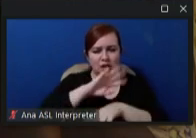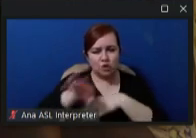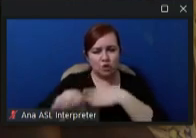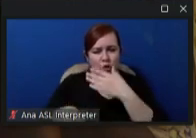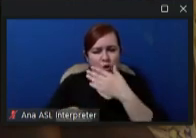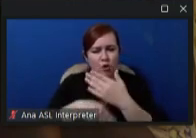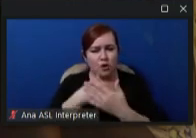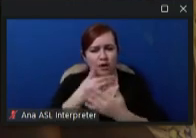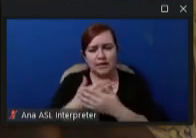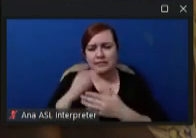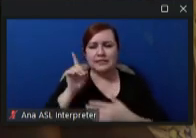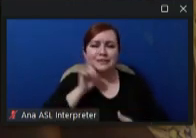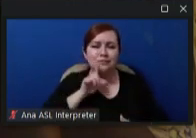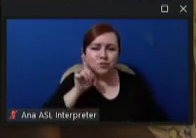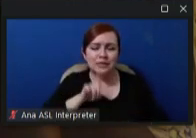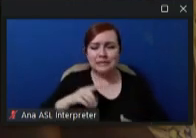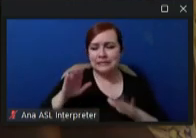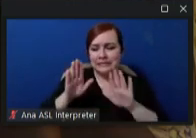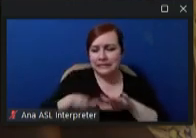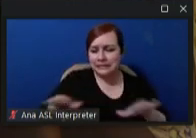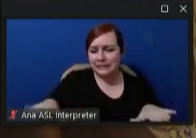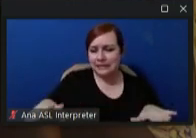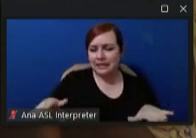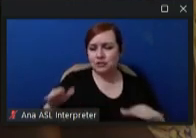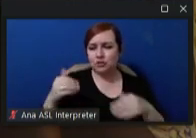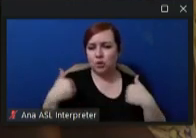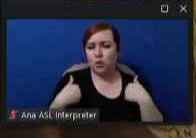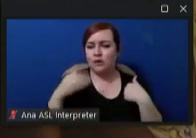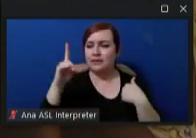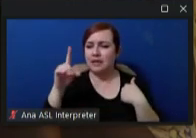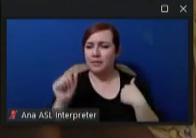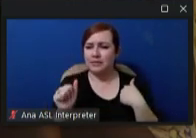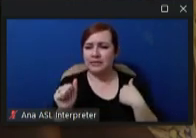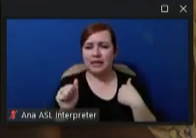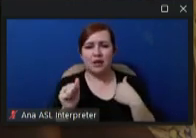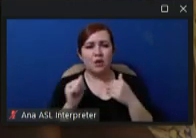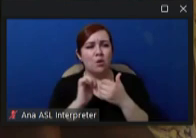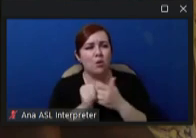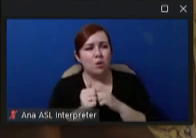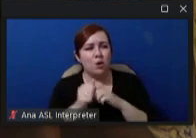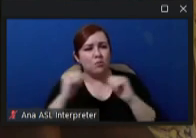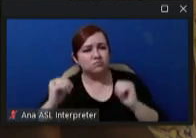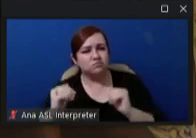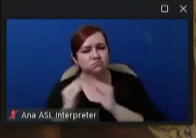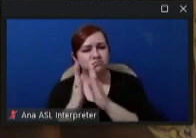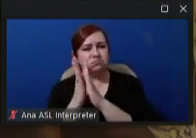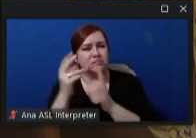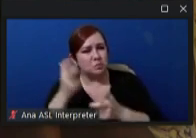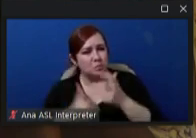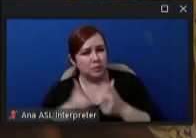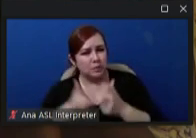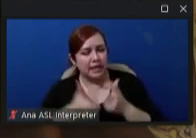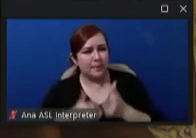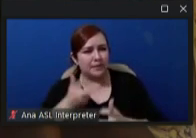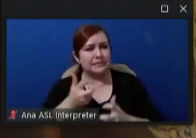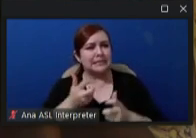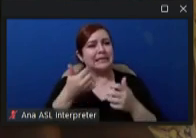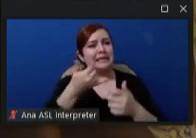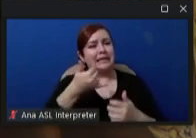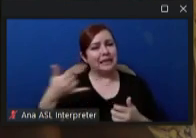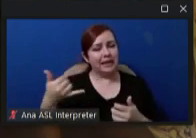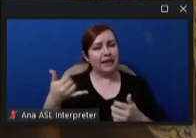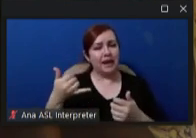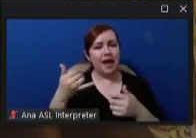niñas y mujeres con discapacidad o los mecanismos oportunos para accesibilizar las